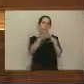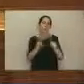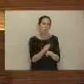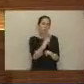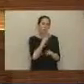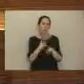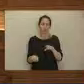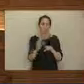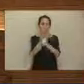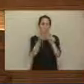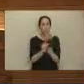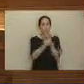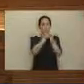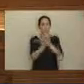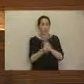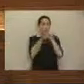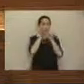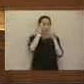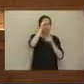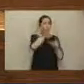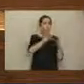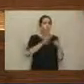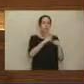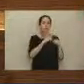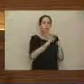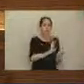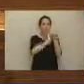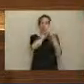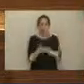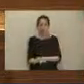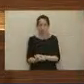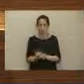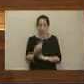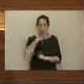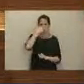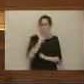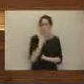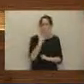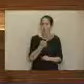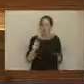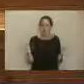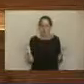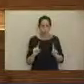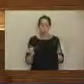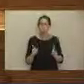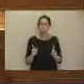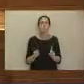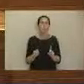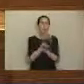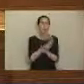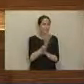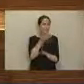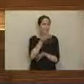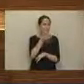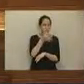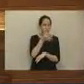cambio de atención que reciben los pacientes. Pero, mire, no es que lo diga yo. Se lo han dicho, ya lo decía la anterior interpelante,